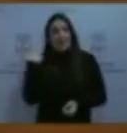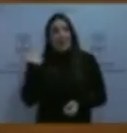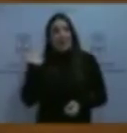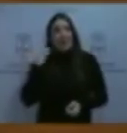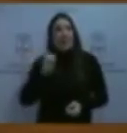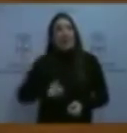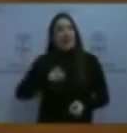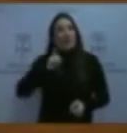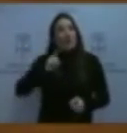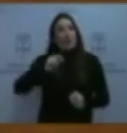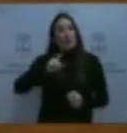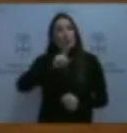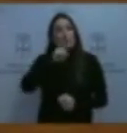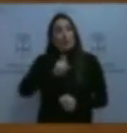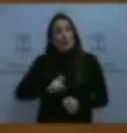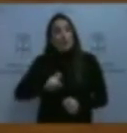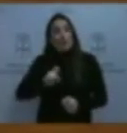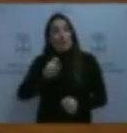la Fundación del Patronato,